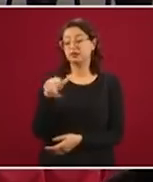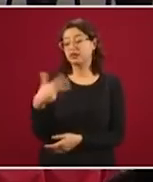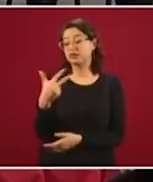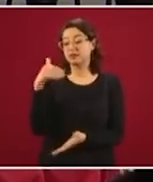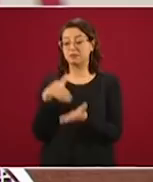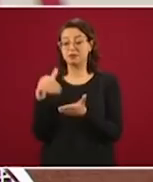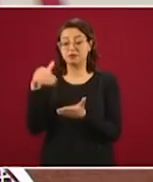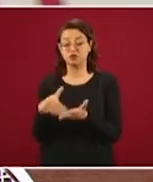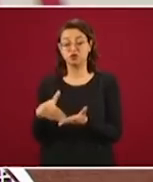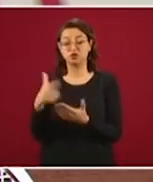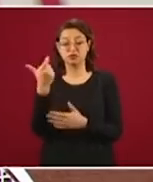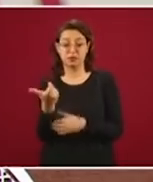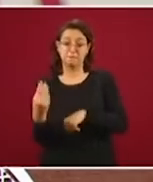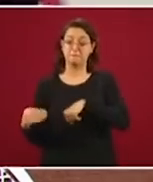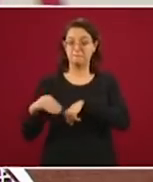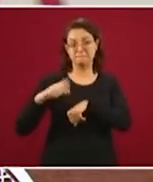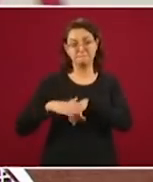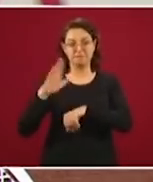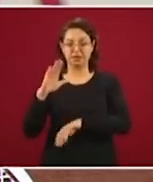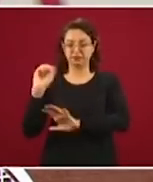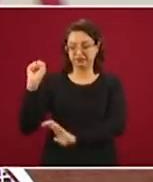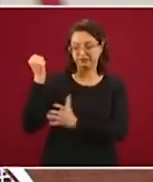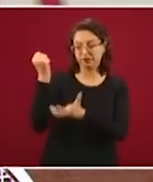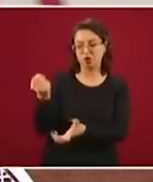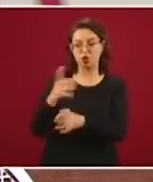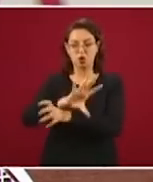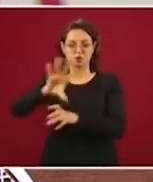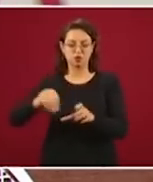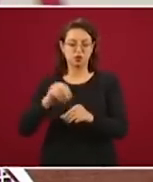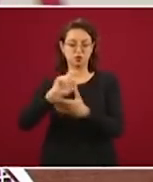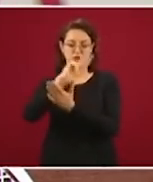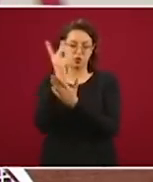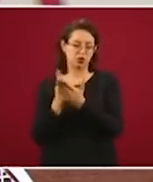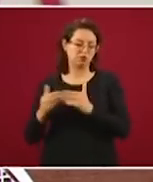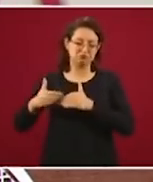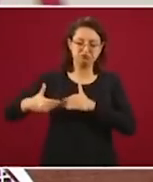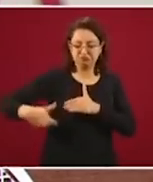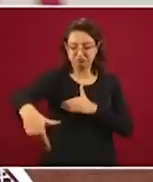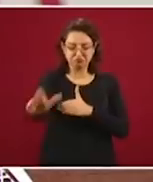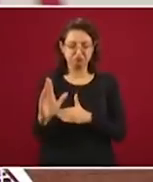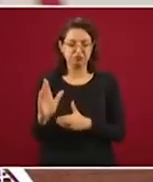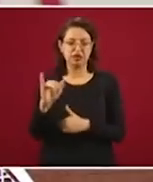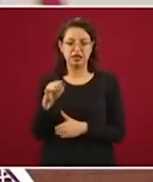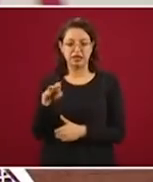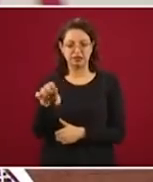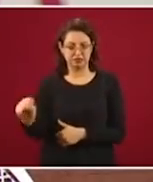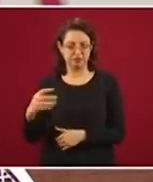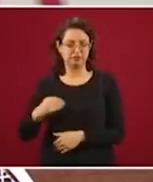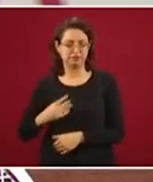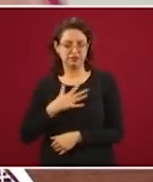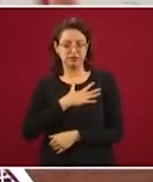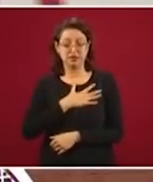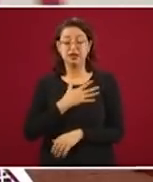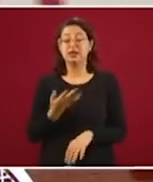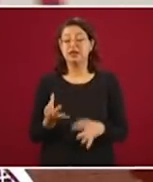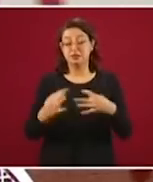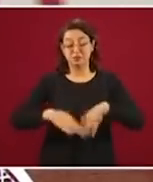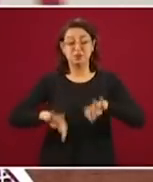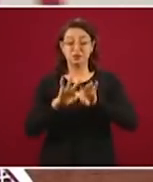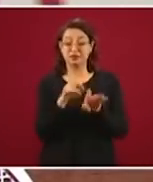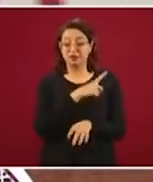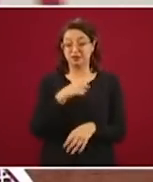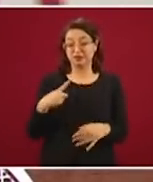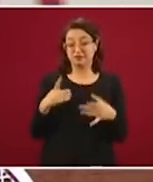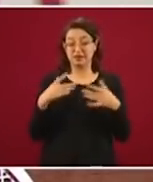de pesos para la operación total del programa, para toda la operación. Aquí es importante decir algo porque creo que